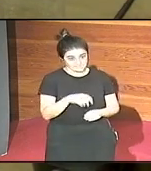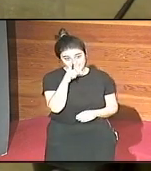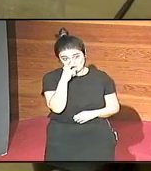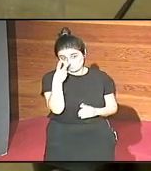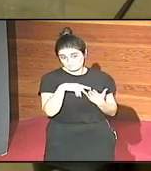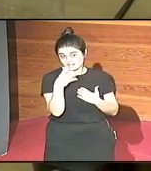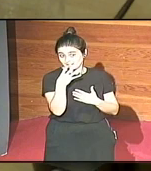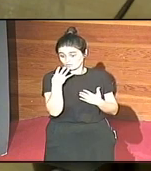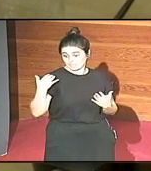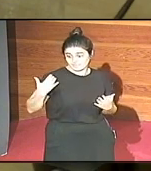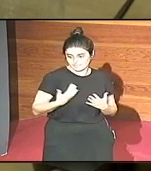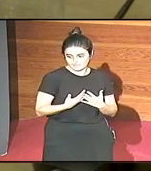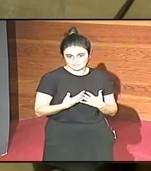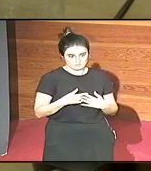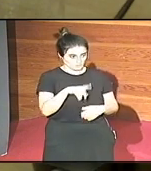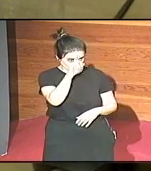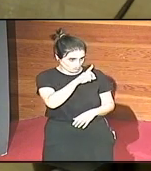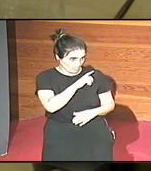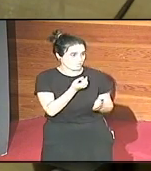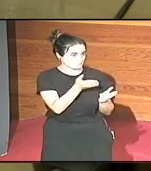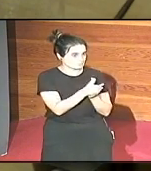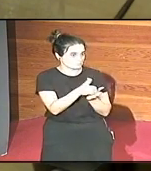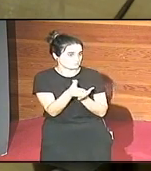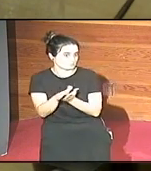2014 han ido muriendo soldados.